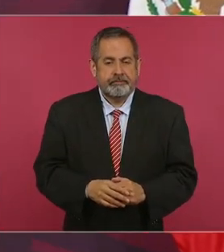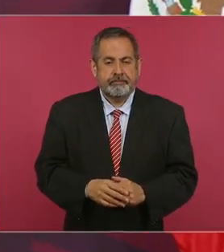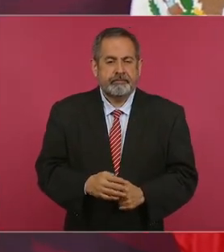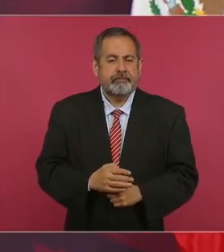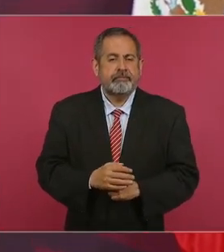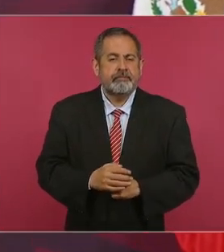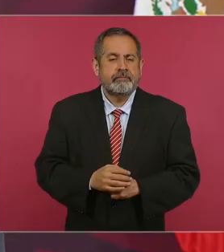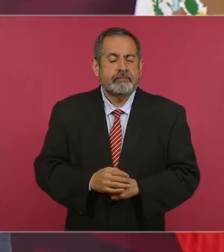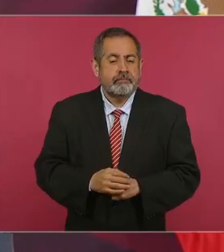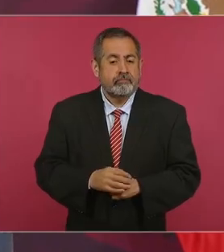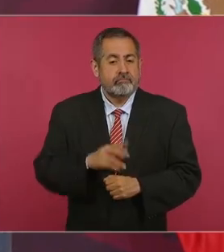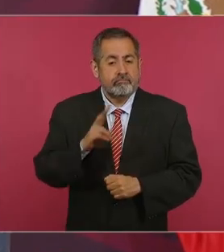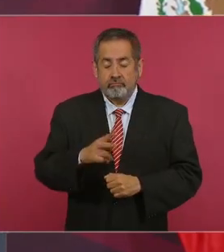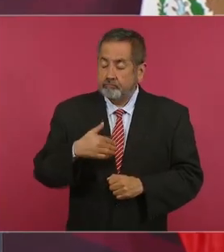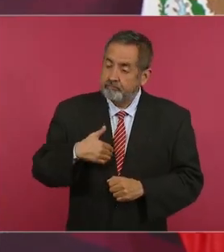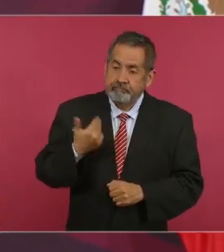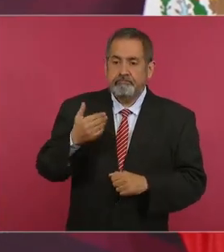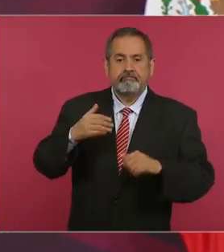Fue un milagro